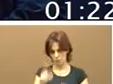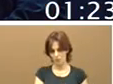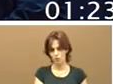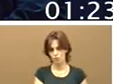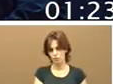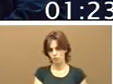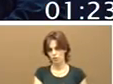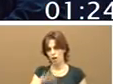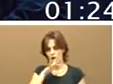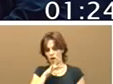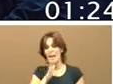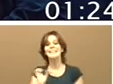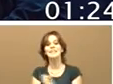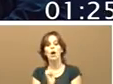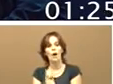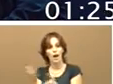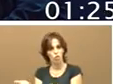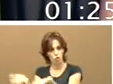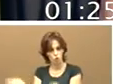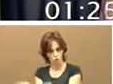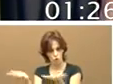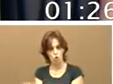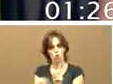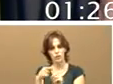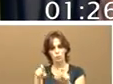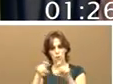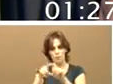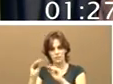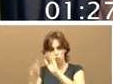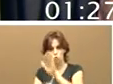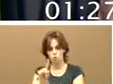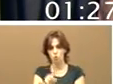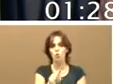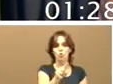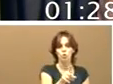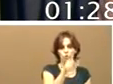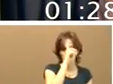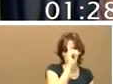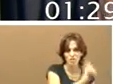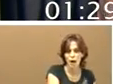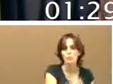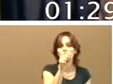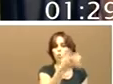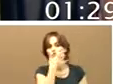están detrás del mostrador intentando sacar adelante sus empresas cosa que usted no sabe cosa que usted no conoce